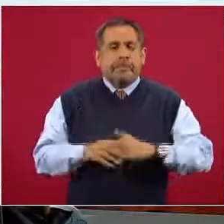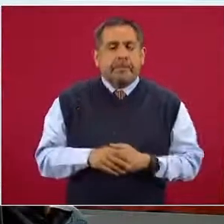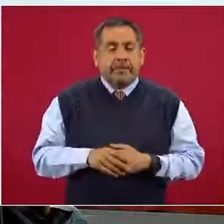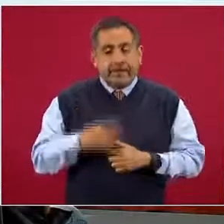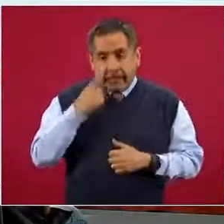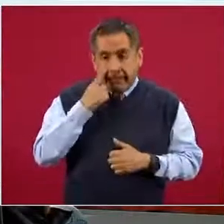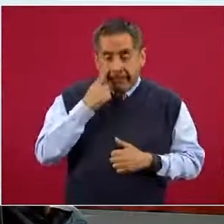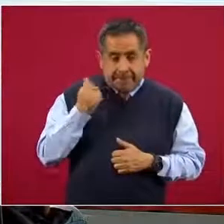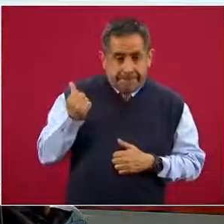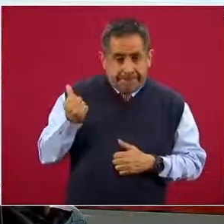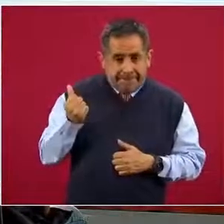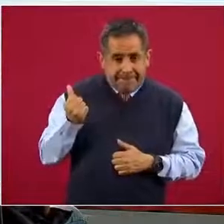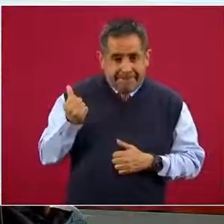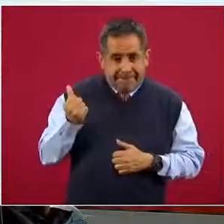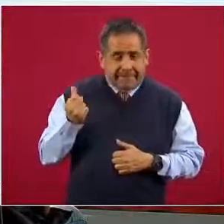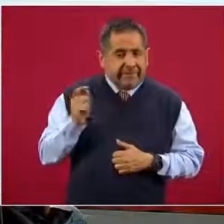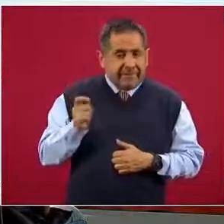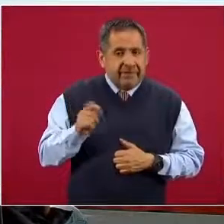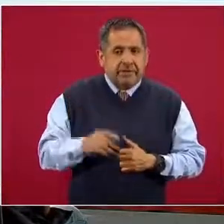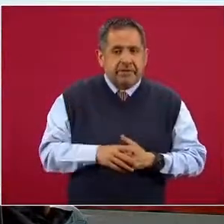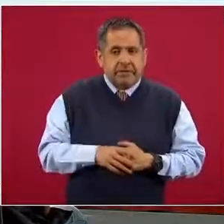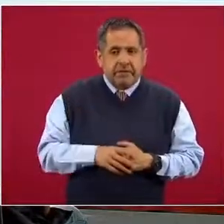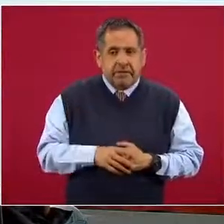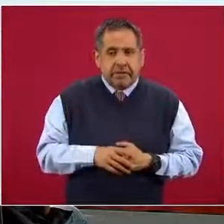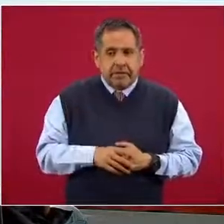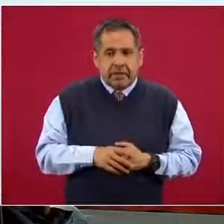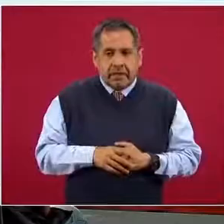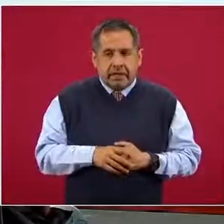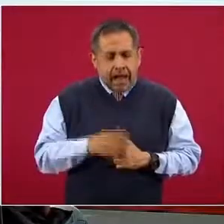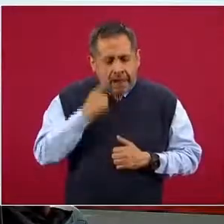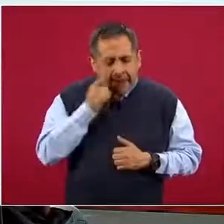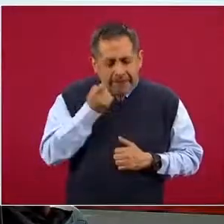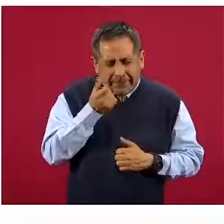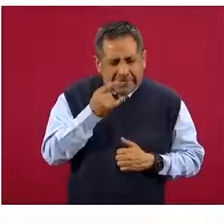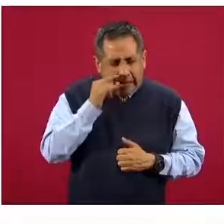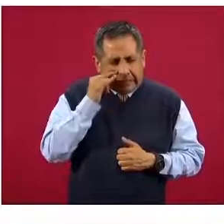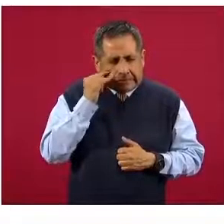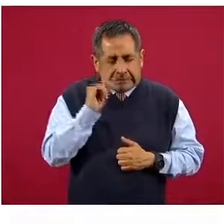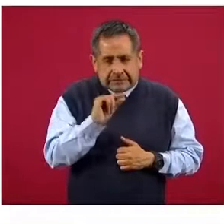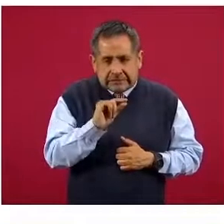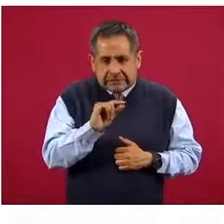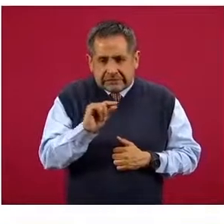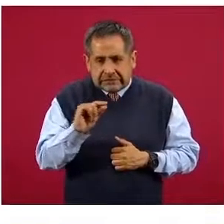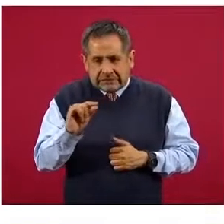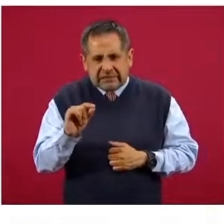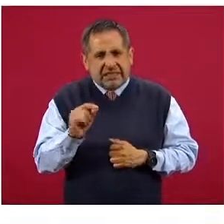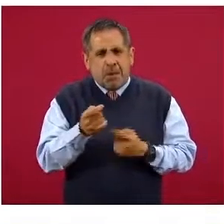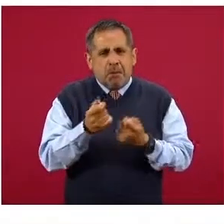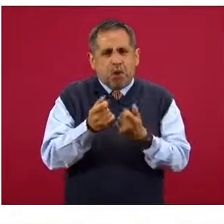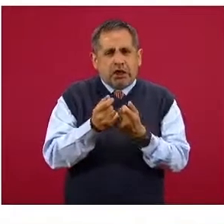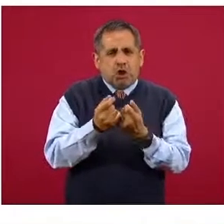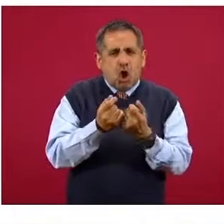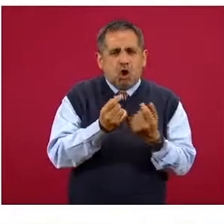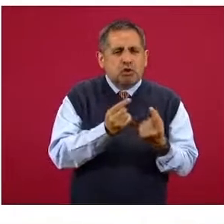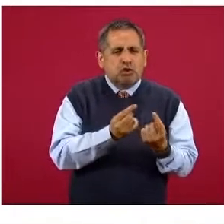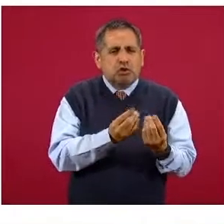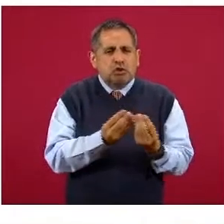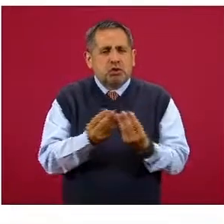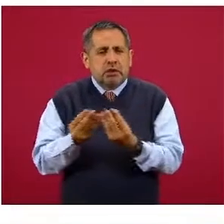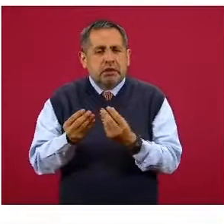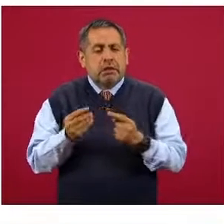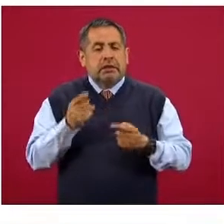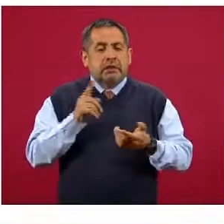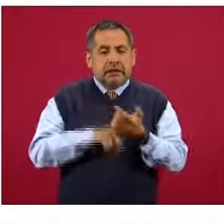aquí sabemos que apenas se pueden notar, precisamente porque son un número reducido de casos los que hasta el